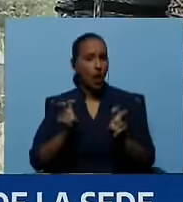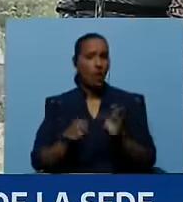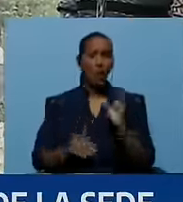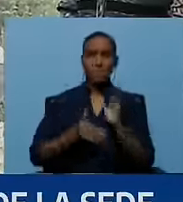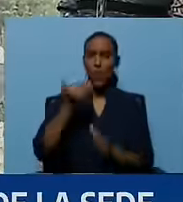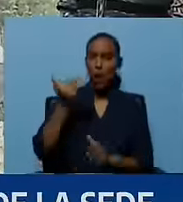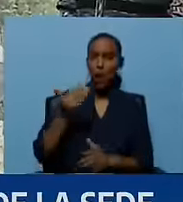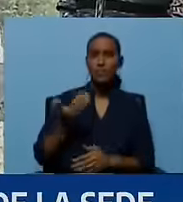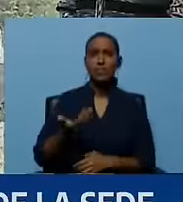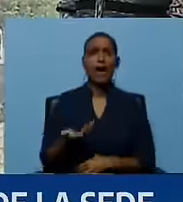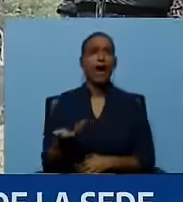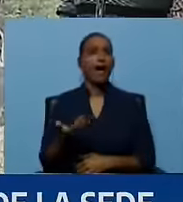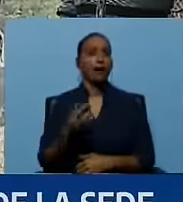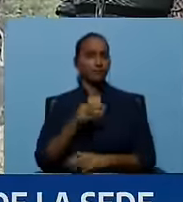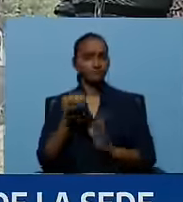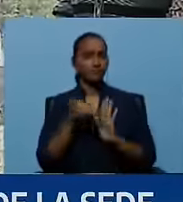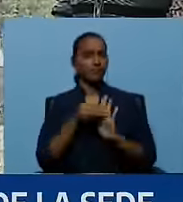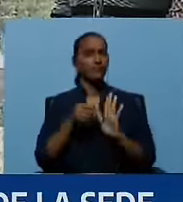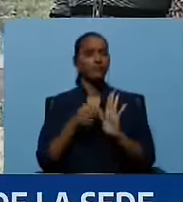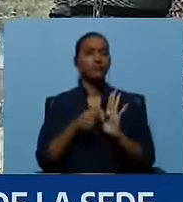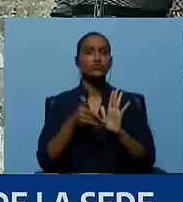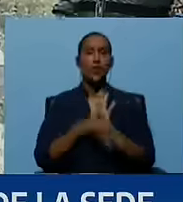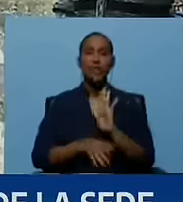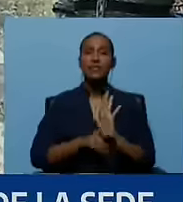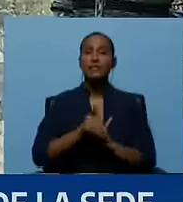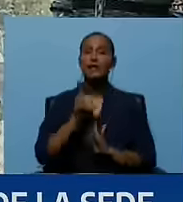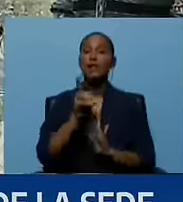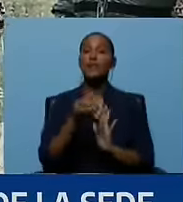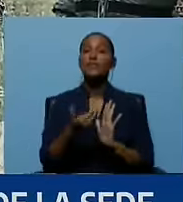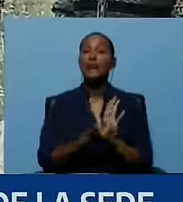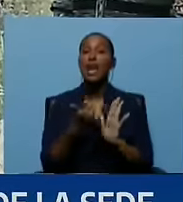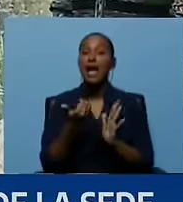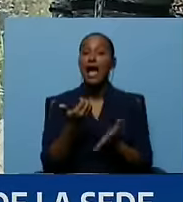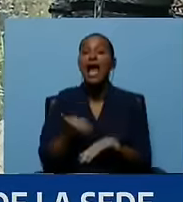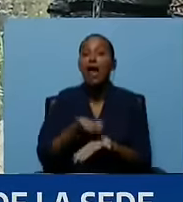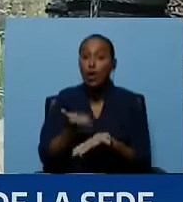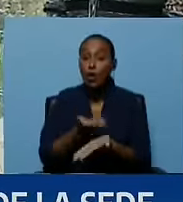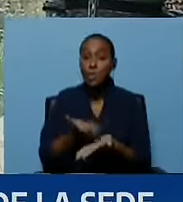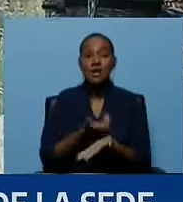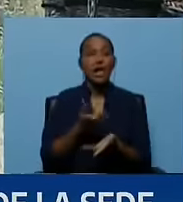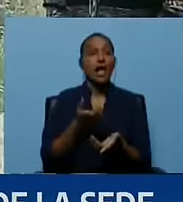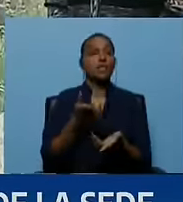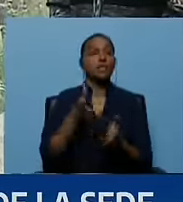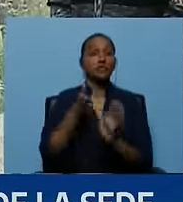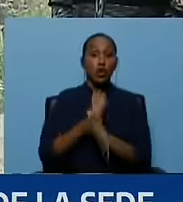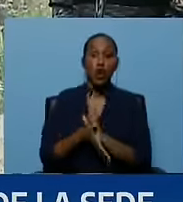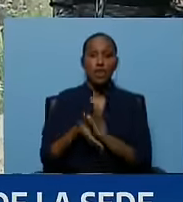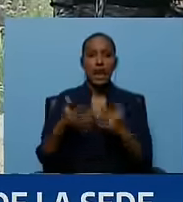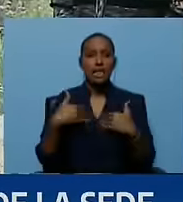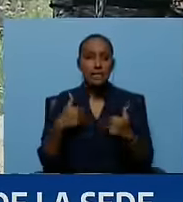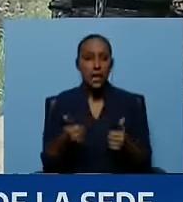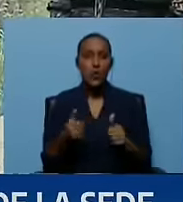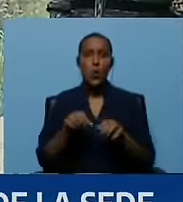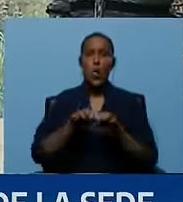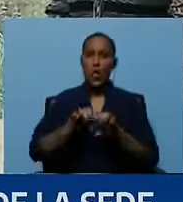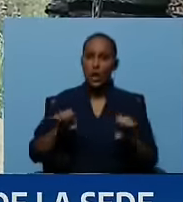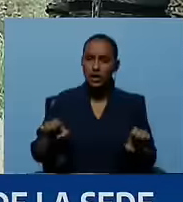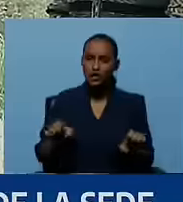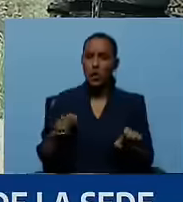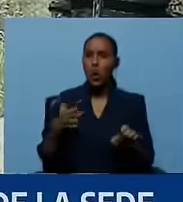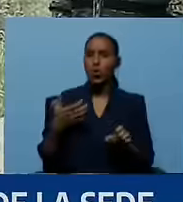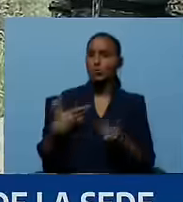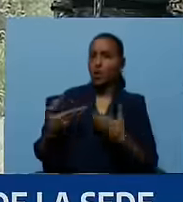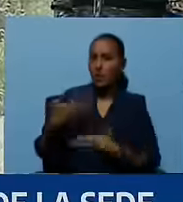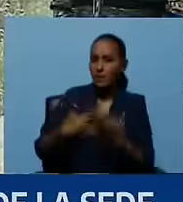sociedad, marca el desarrollo de la economía, de la agricultura, de la salud, de la educación, de la convivencia, de